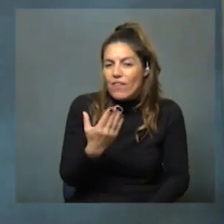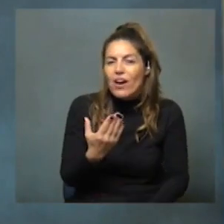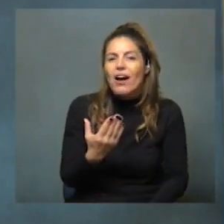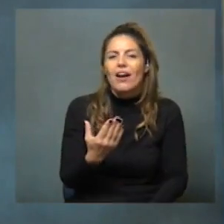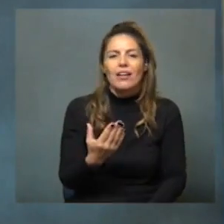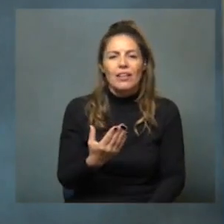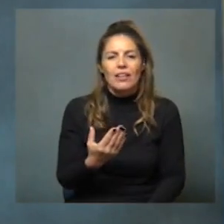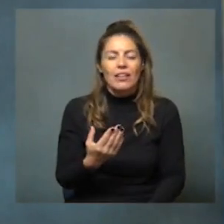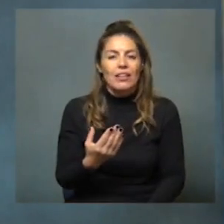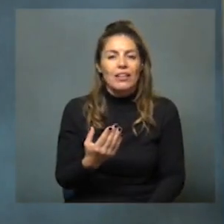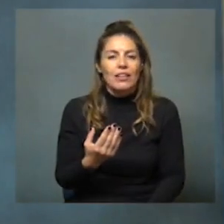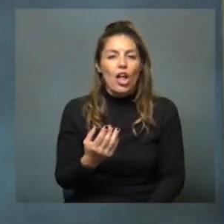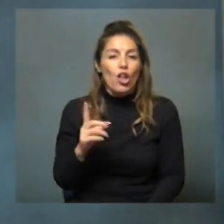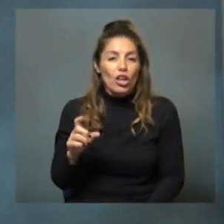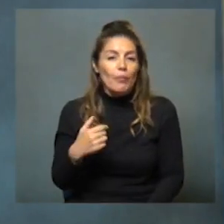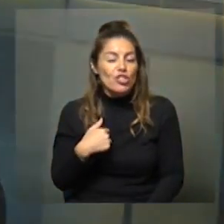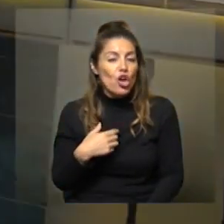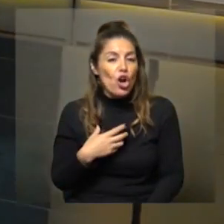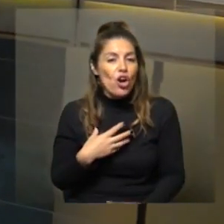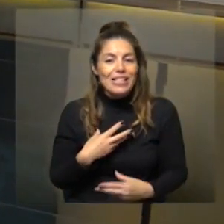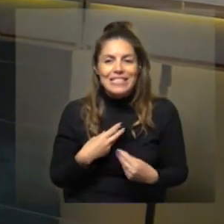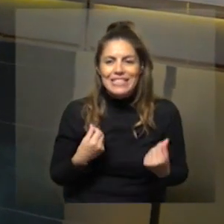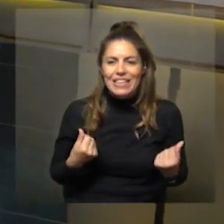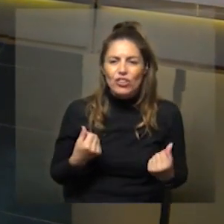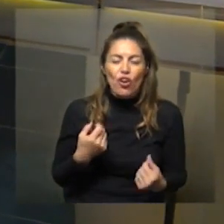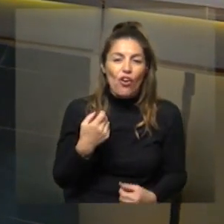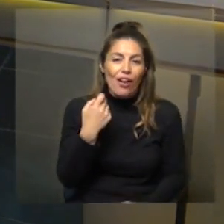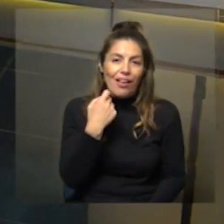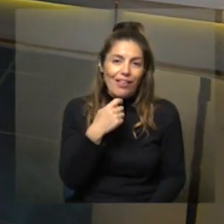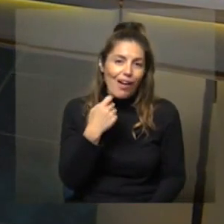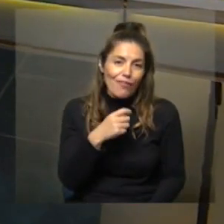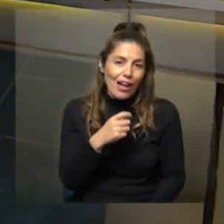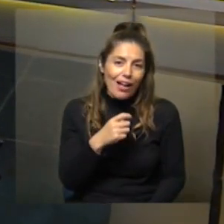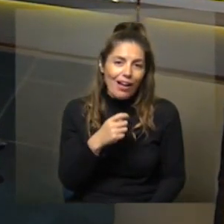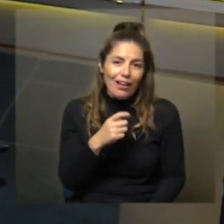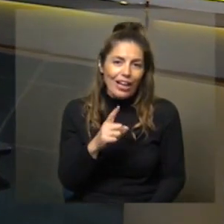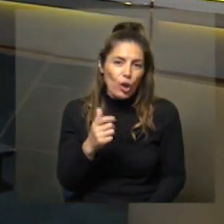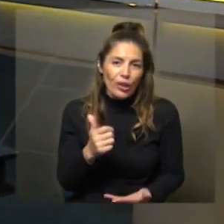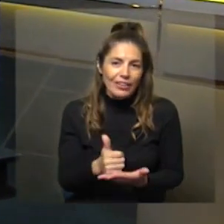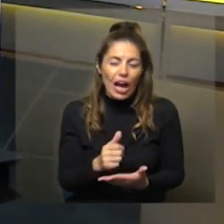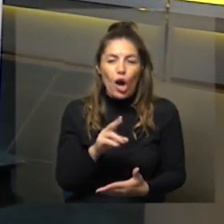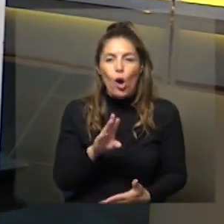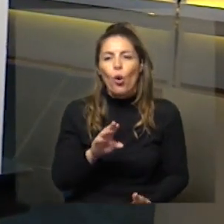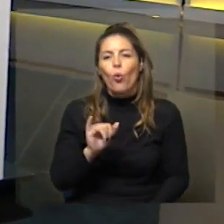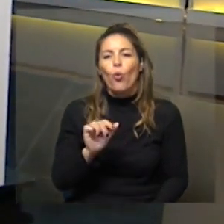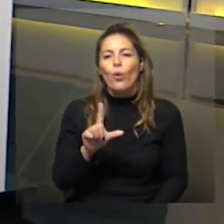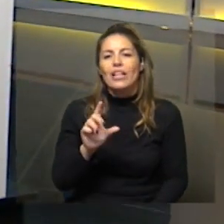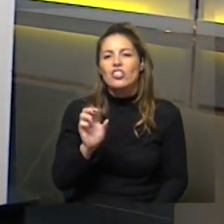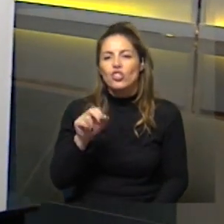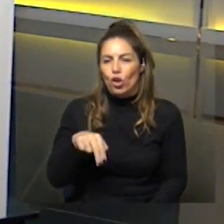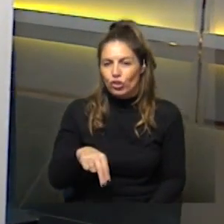Lógicamente que yo siento mucho la falta de Wilson, me pasaron cosas.